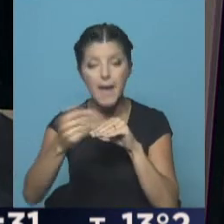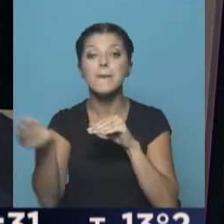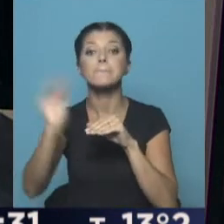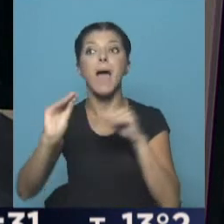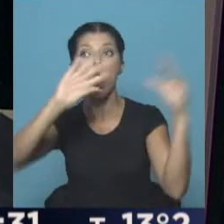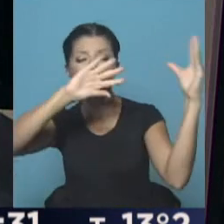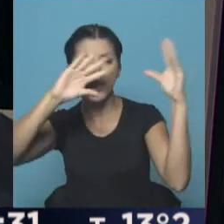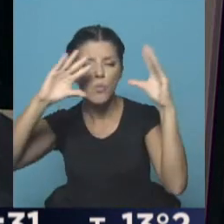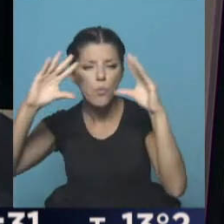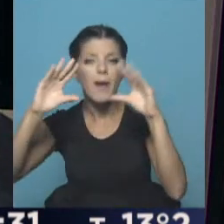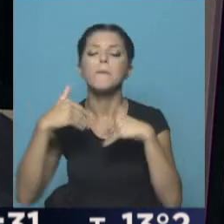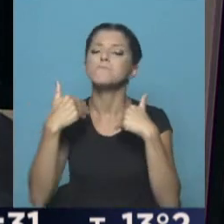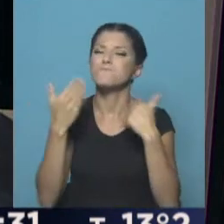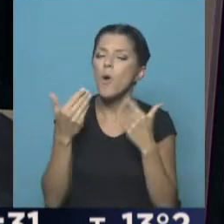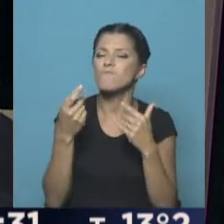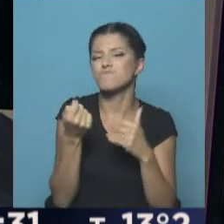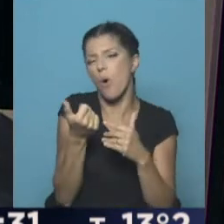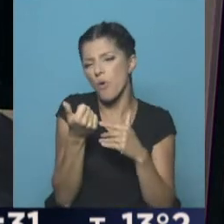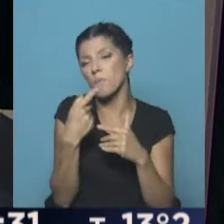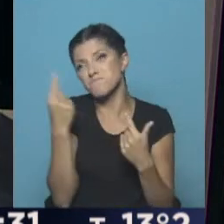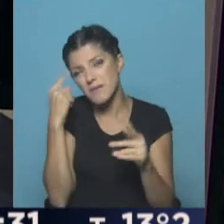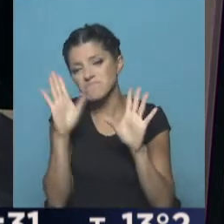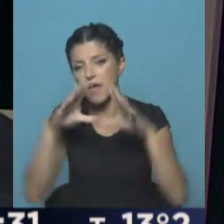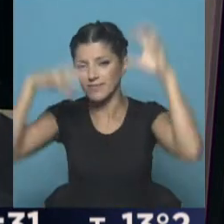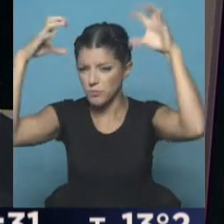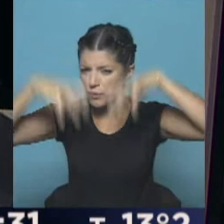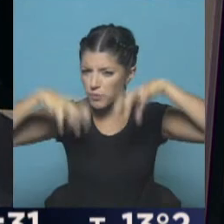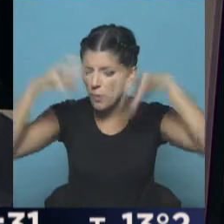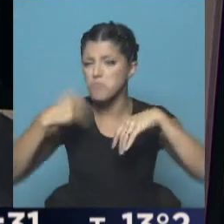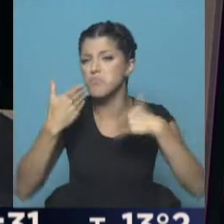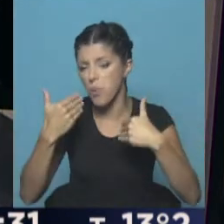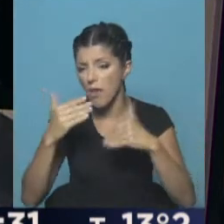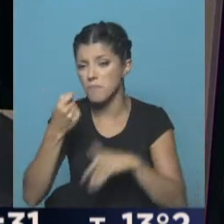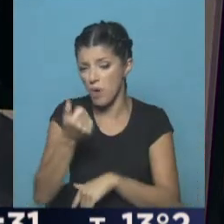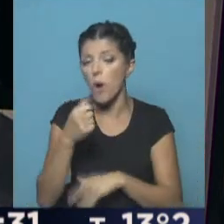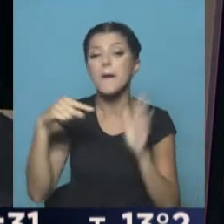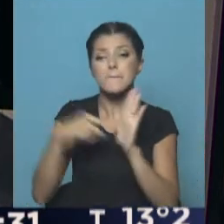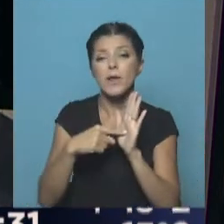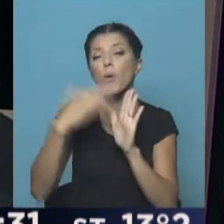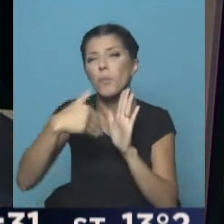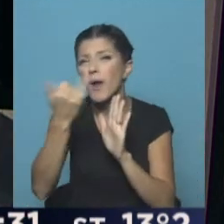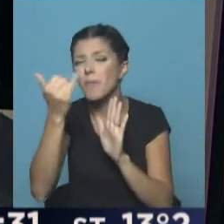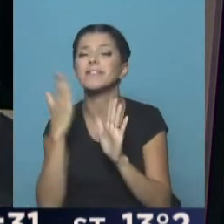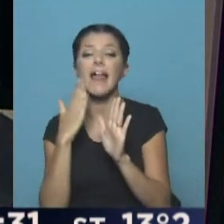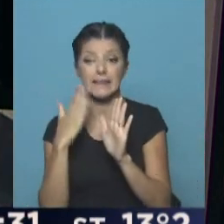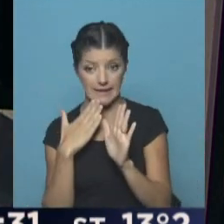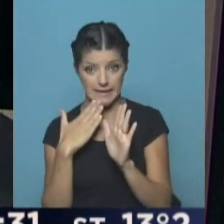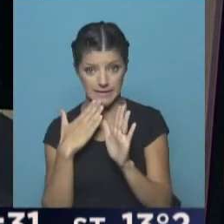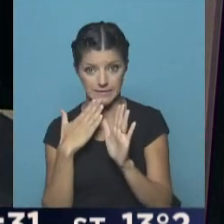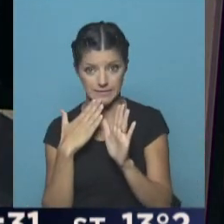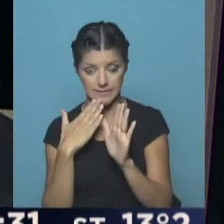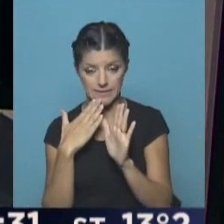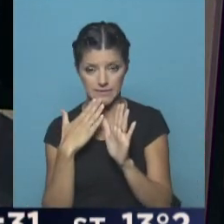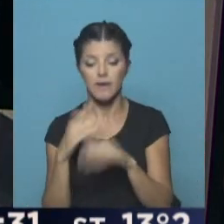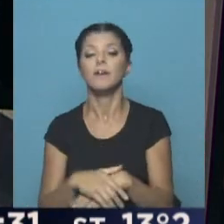nubosidad. Si bien es baja la posibilidad de que desmejoren las condiciones meteorológicas con alguna lluvia, se van a registrar recién a partir de la tarde, con la continuidad de vientos